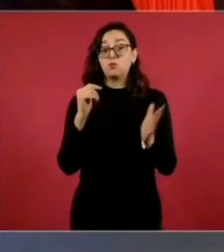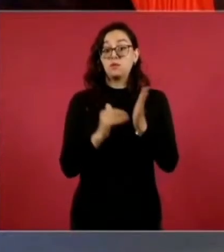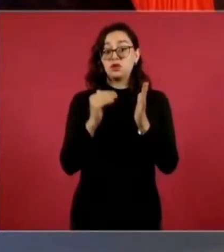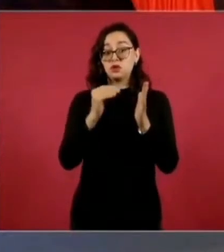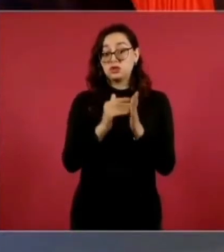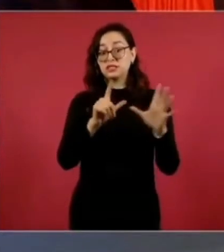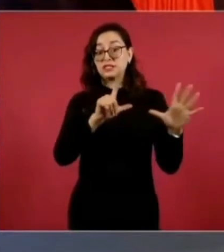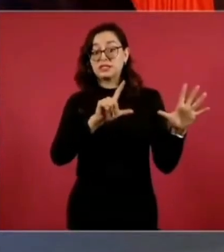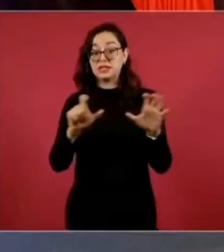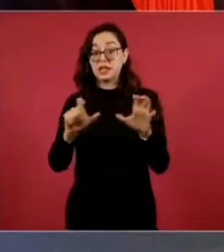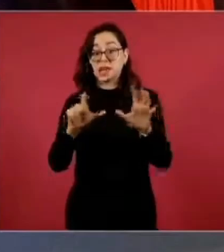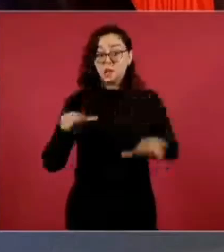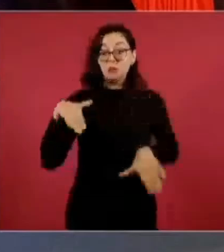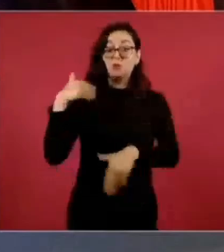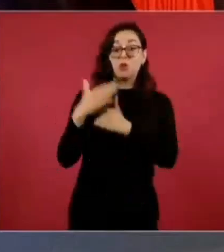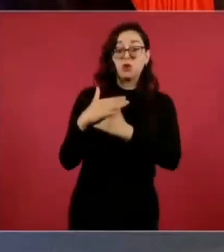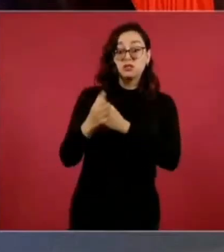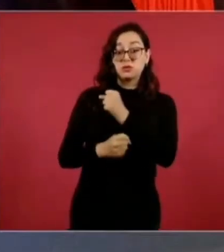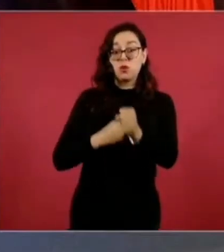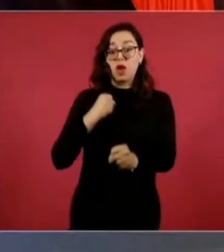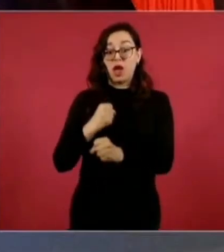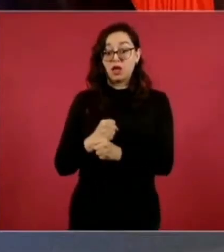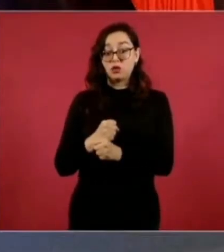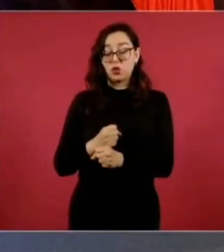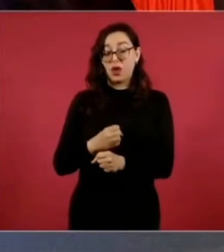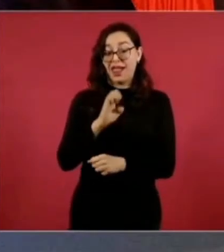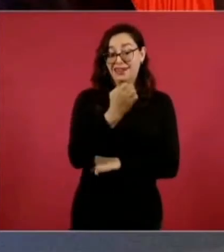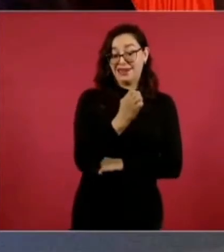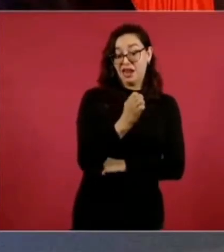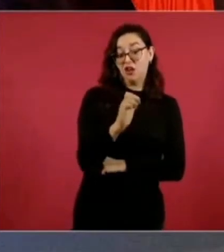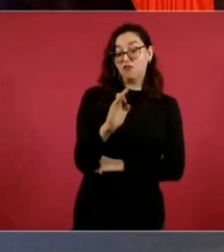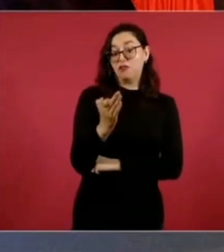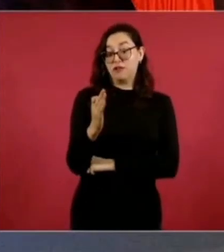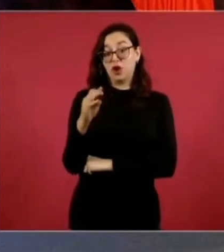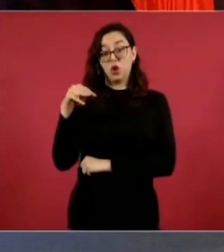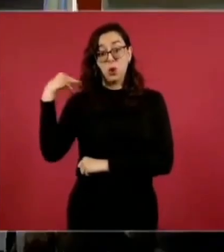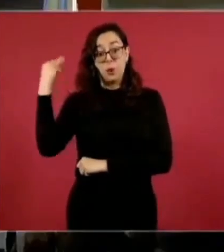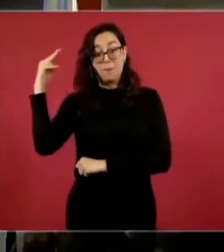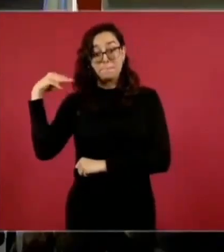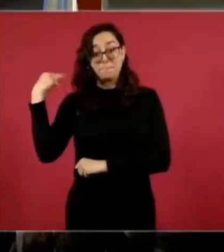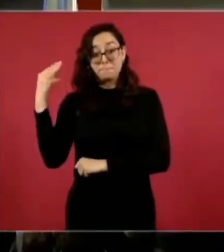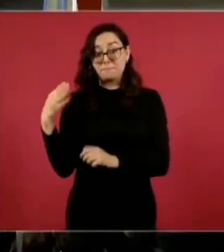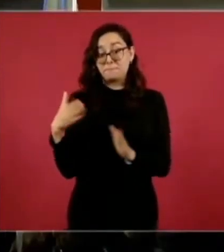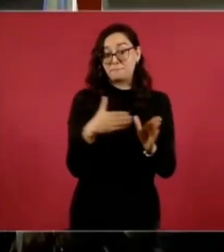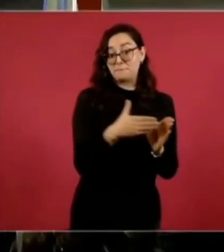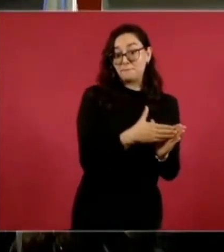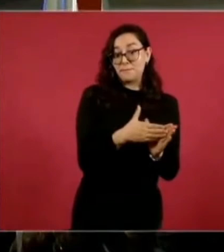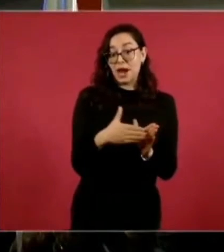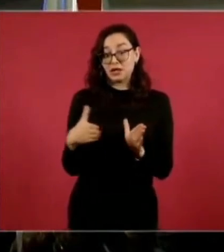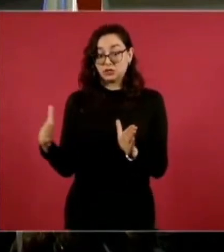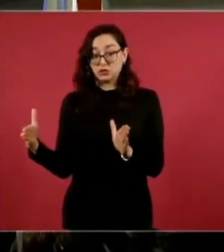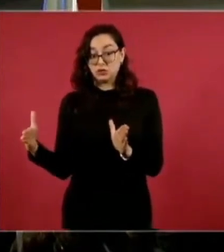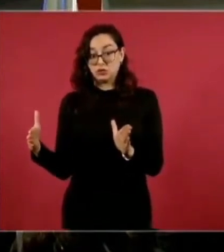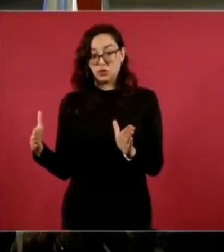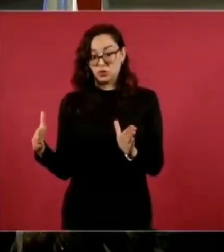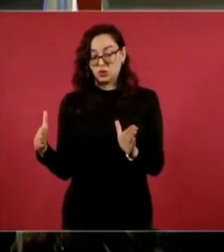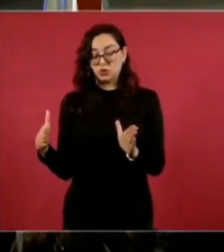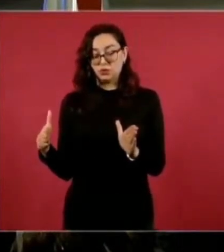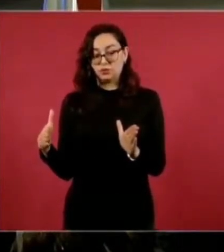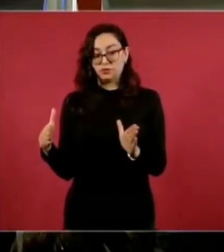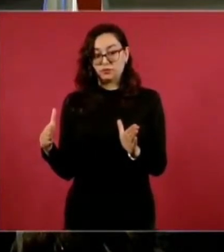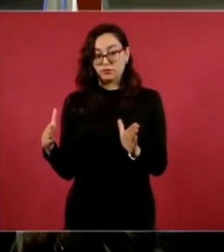primer trimestre de 2025, y lo señalamos aquí por una razón, en este trimestre va a entrar ya